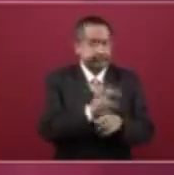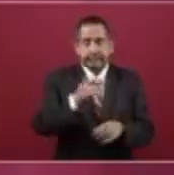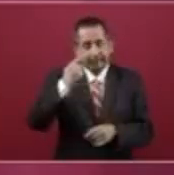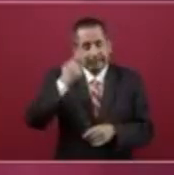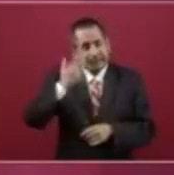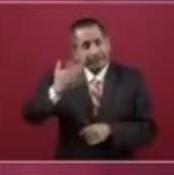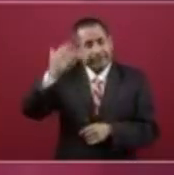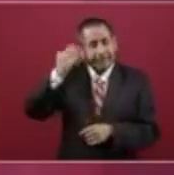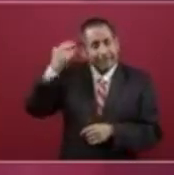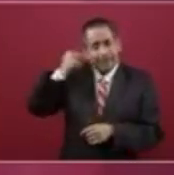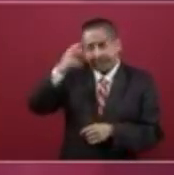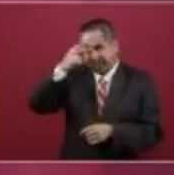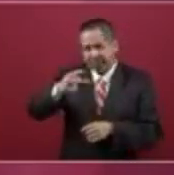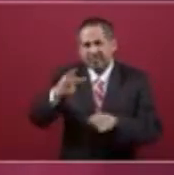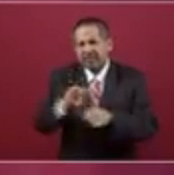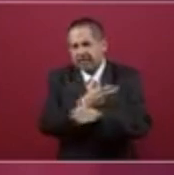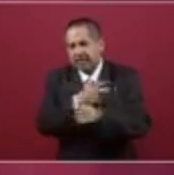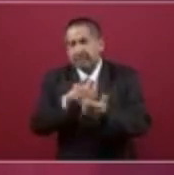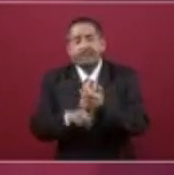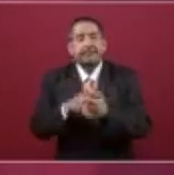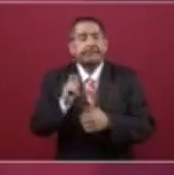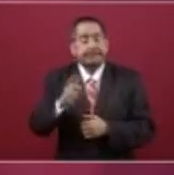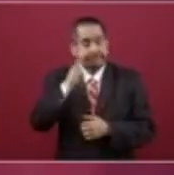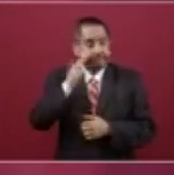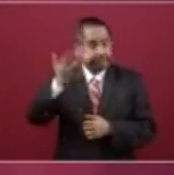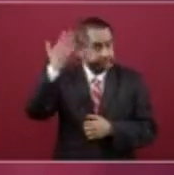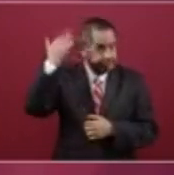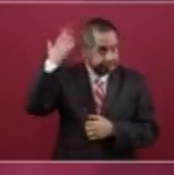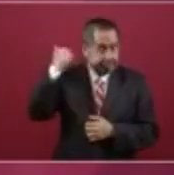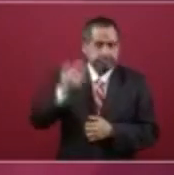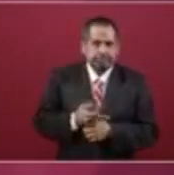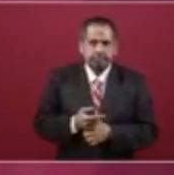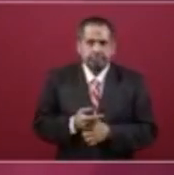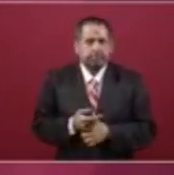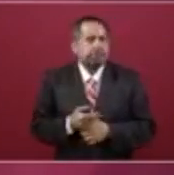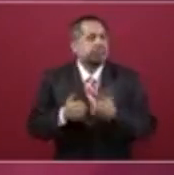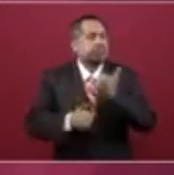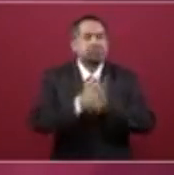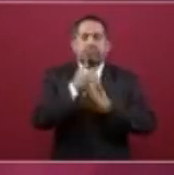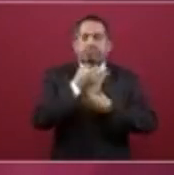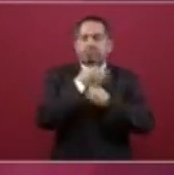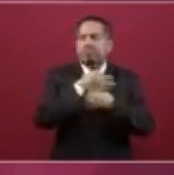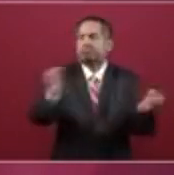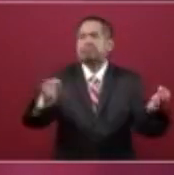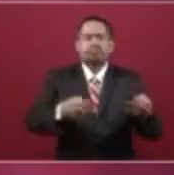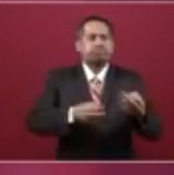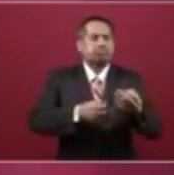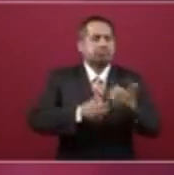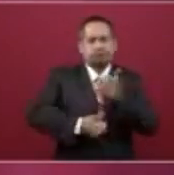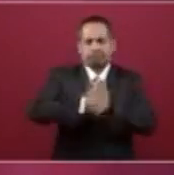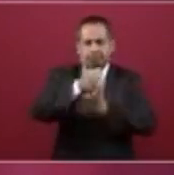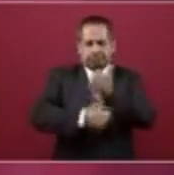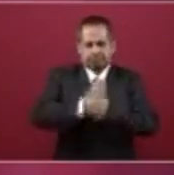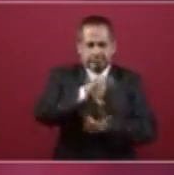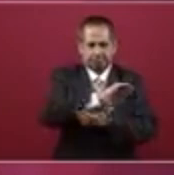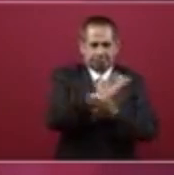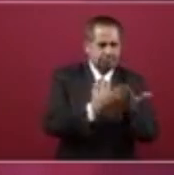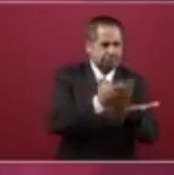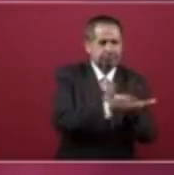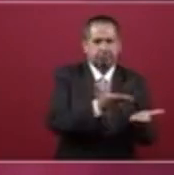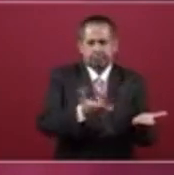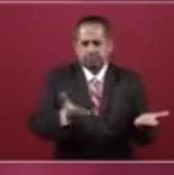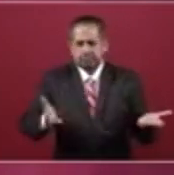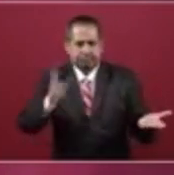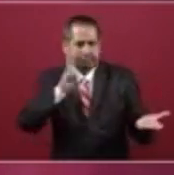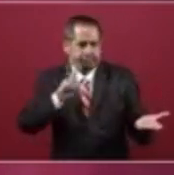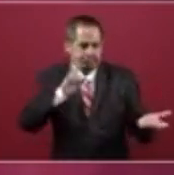México? Pasaba en México que se iba a una licitación y entonces, por